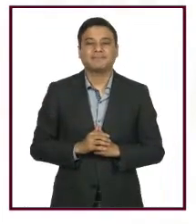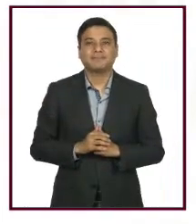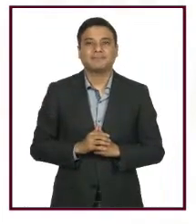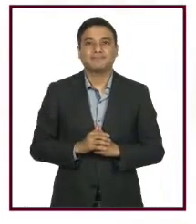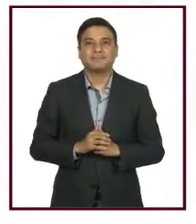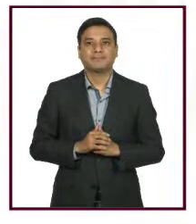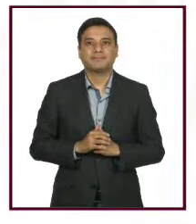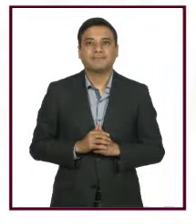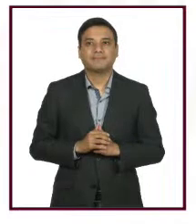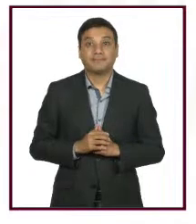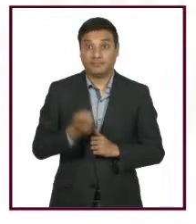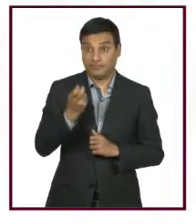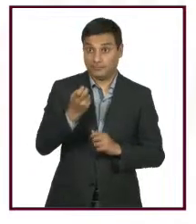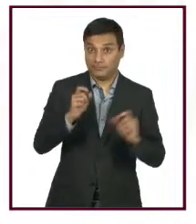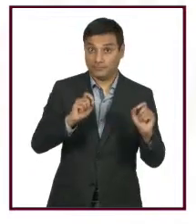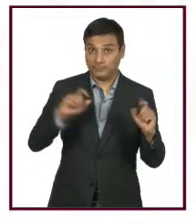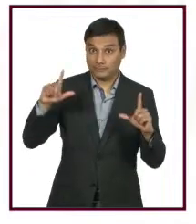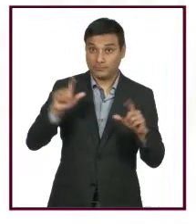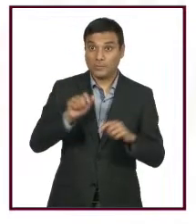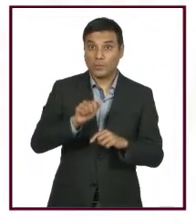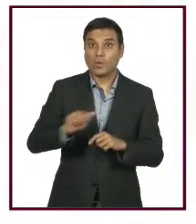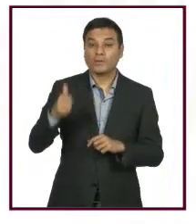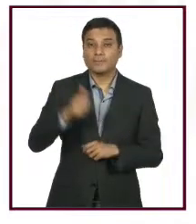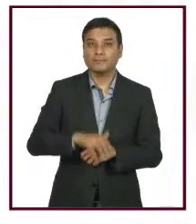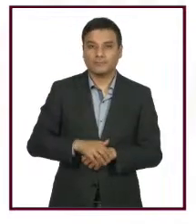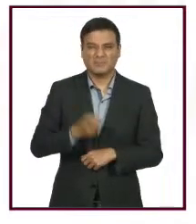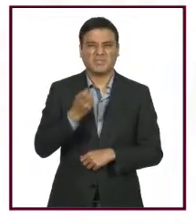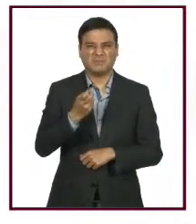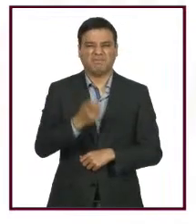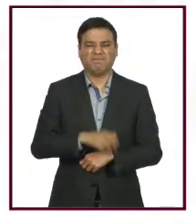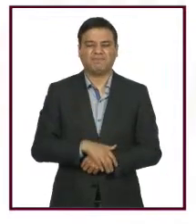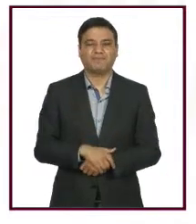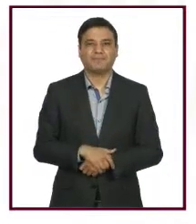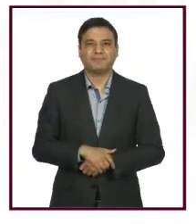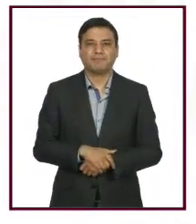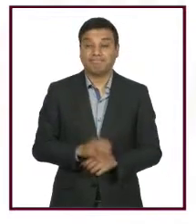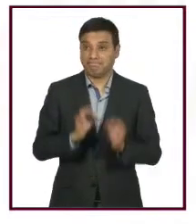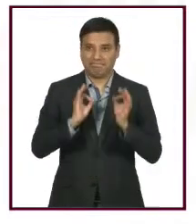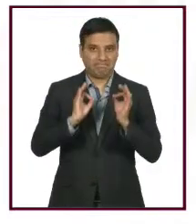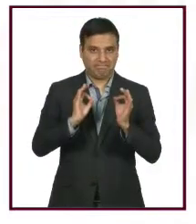¿Es esta diapositiva o la pasamos? Sí, es esta, ¿no? Perfecto, doctor.